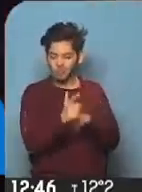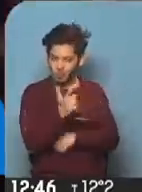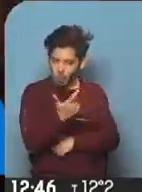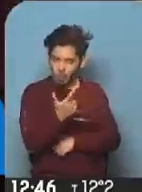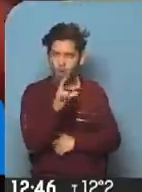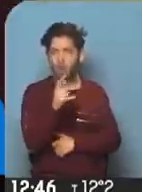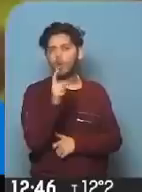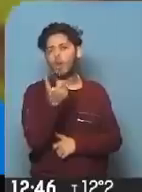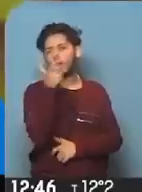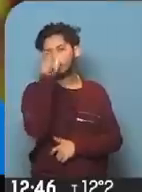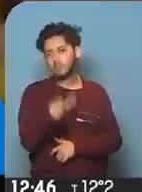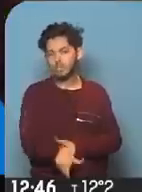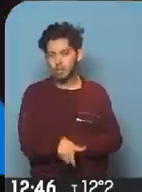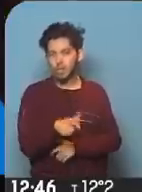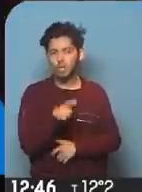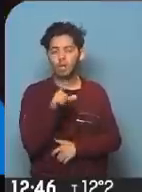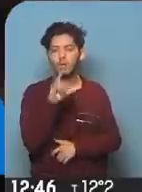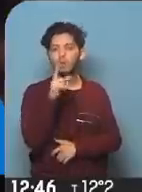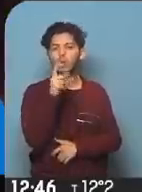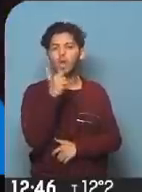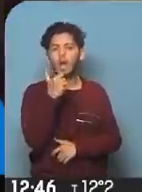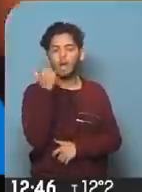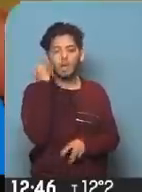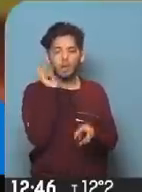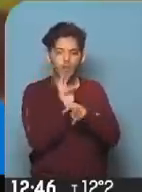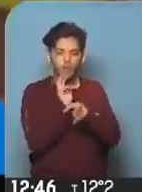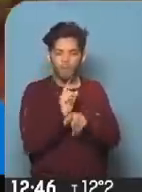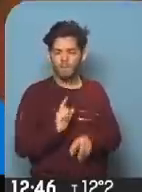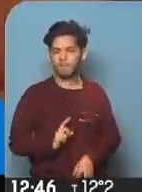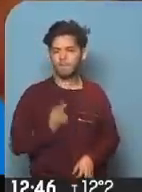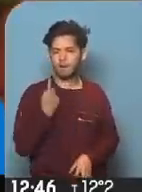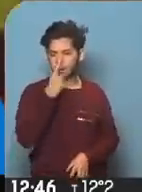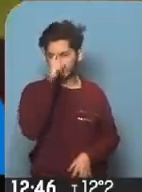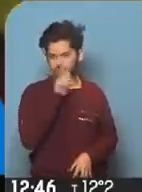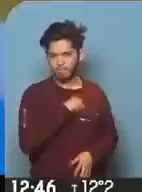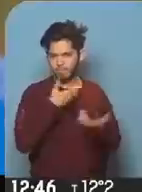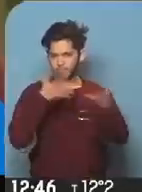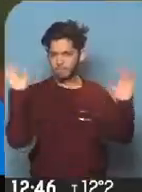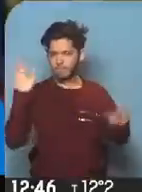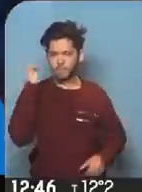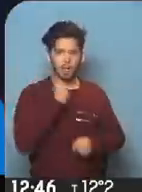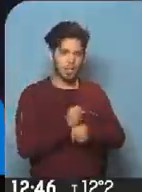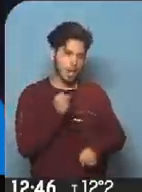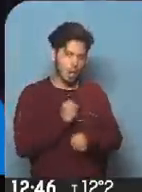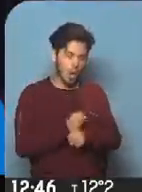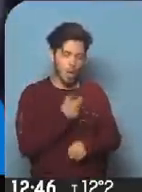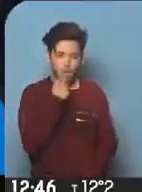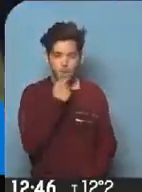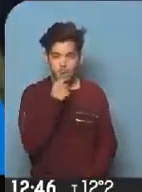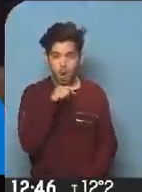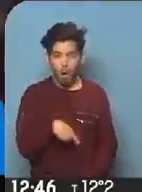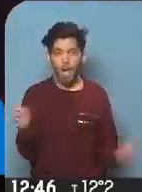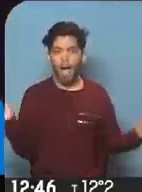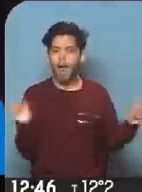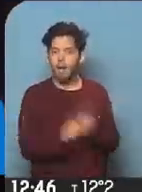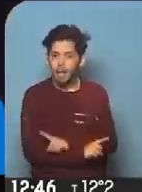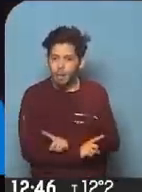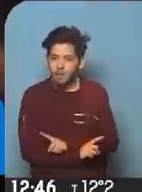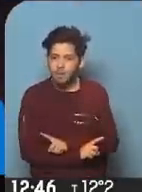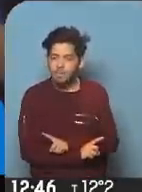Lula. Lula era la figura. Ser lulista y defender a Lula era un orgullo el que lo exponía. Del trabajador. Del trabajador. Señor, hoy pasa lo contrario. Lo